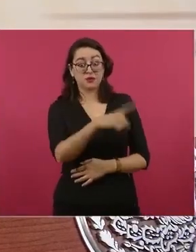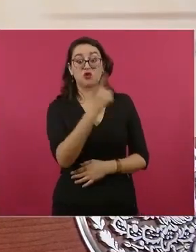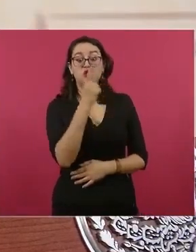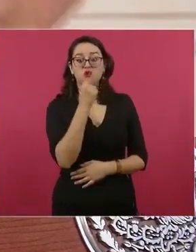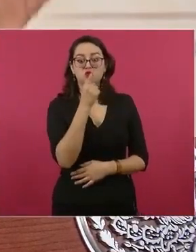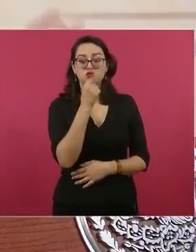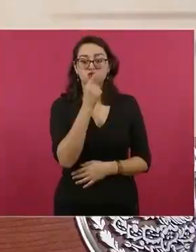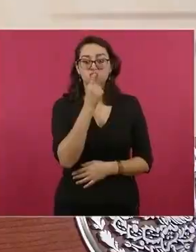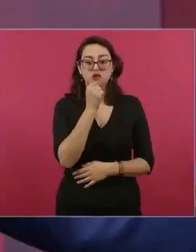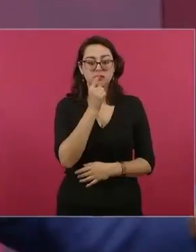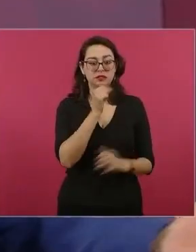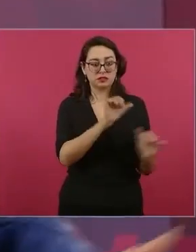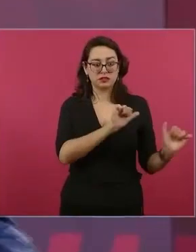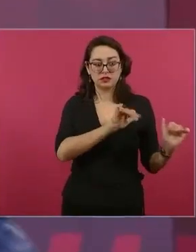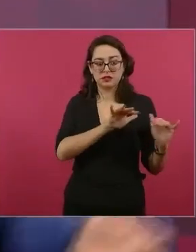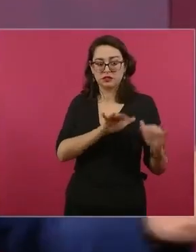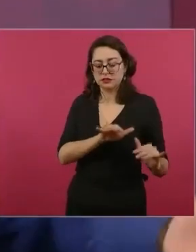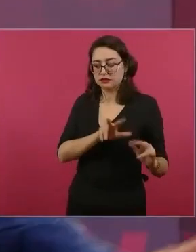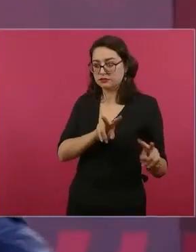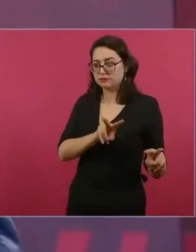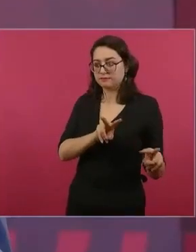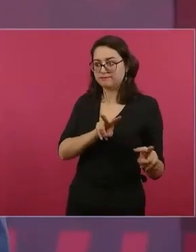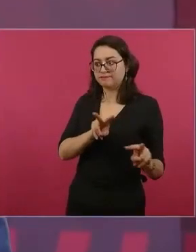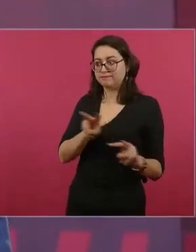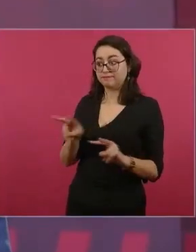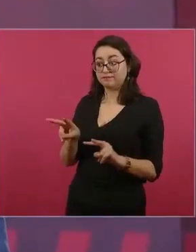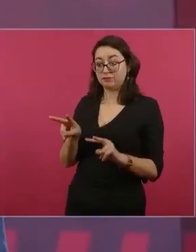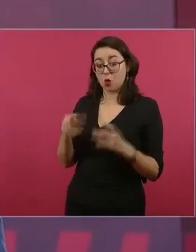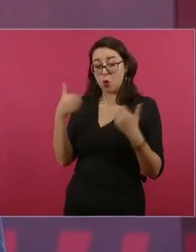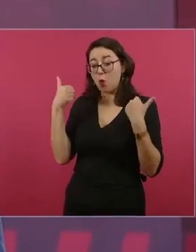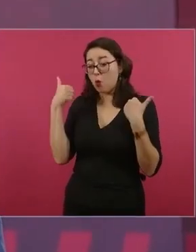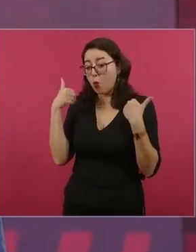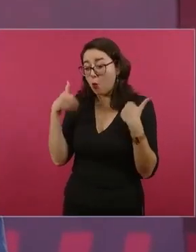la desgracias más grandes